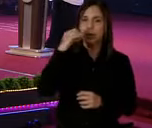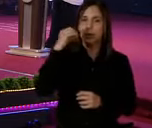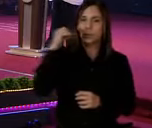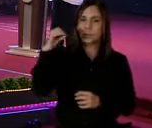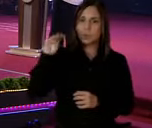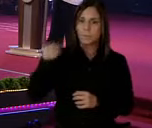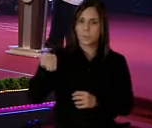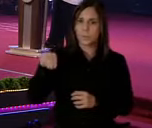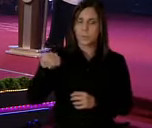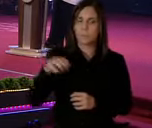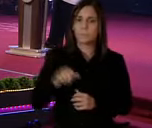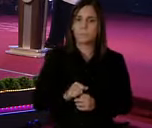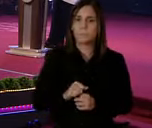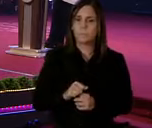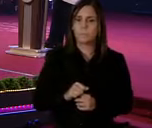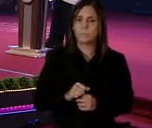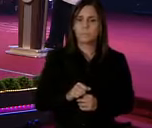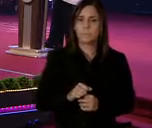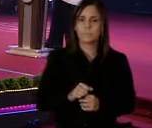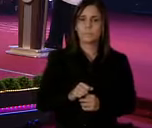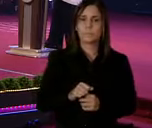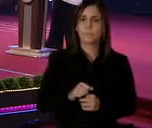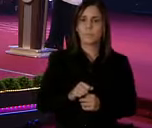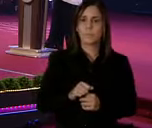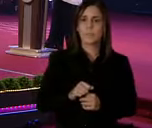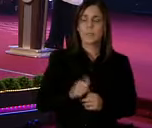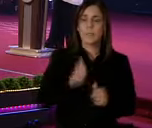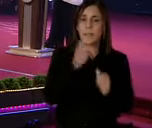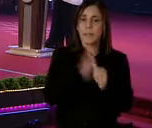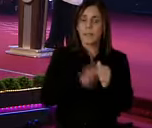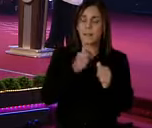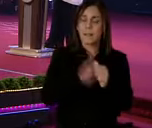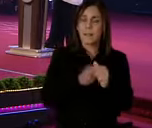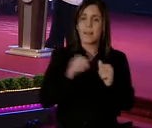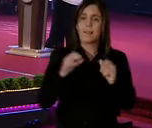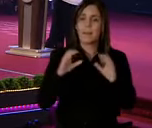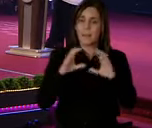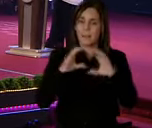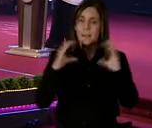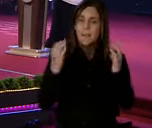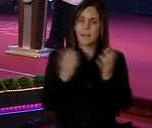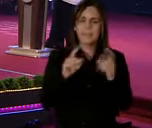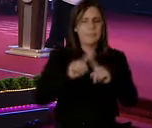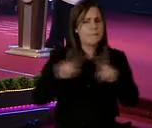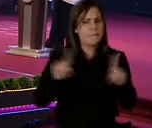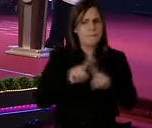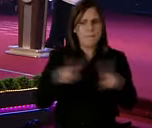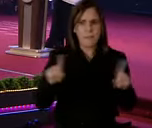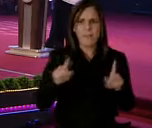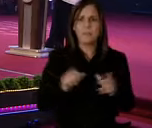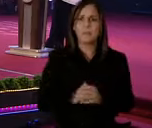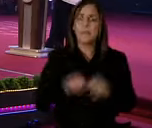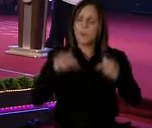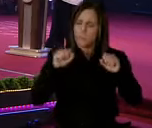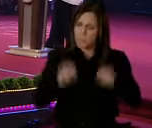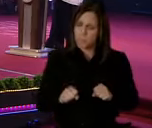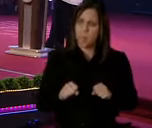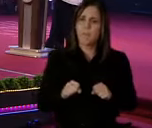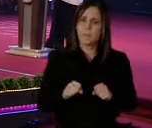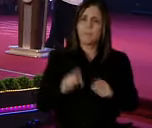buenos. Ninguna clase depende de la otra. Este jueves puede ser su primer jueves, así que le exhortamos a que nos